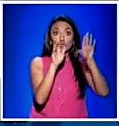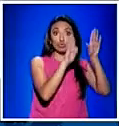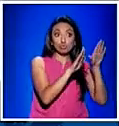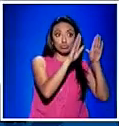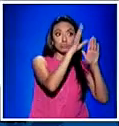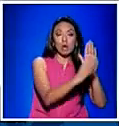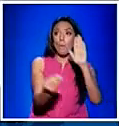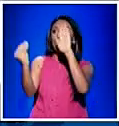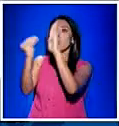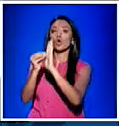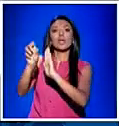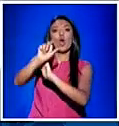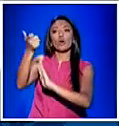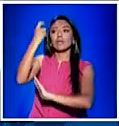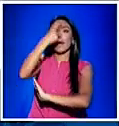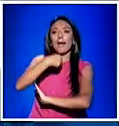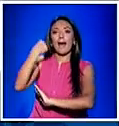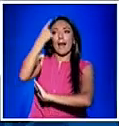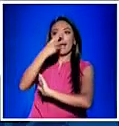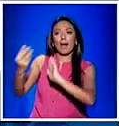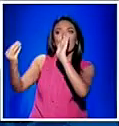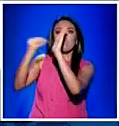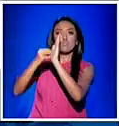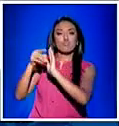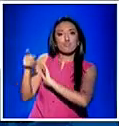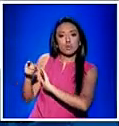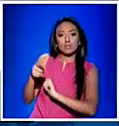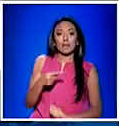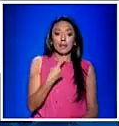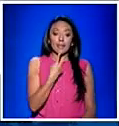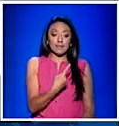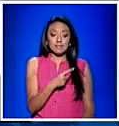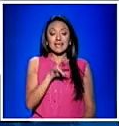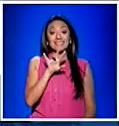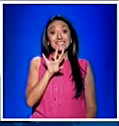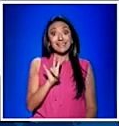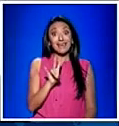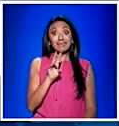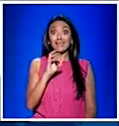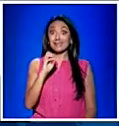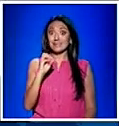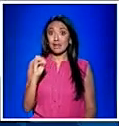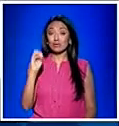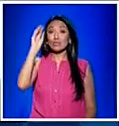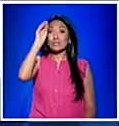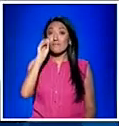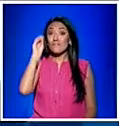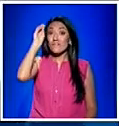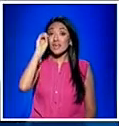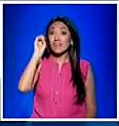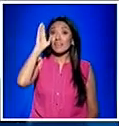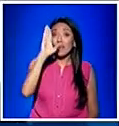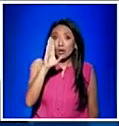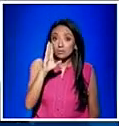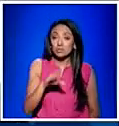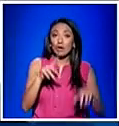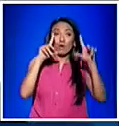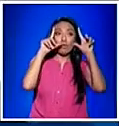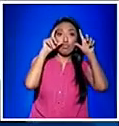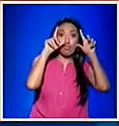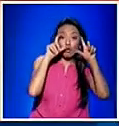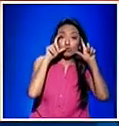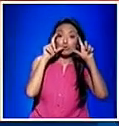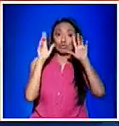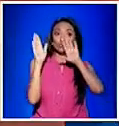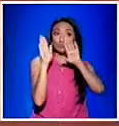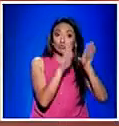Y también refieren una cifra que habría que confirmar, que son como 700 videos de imágenes con sus